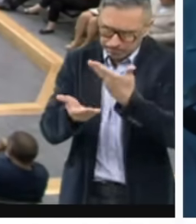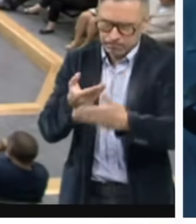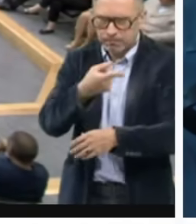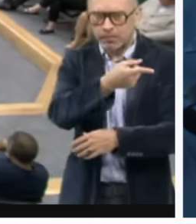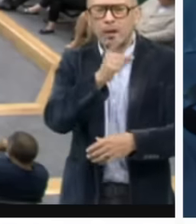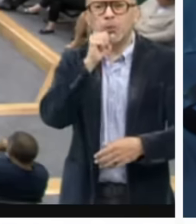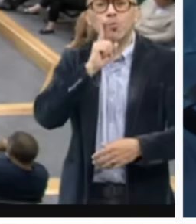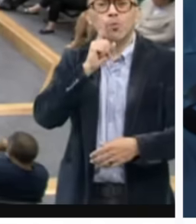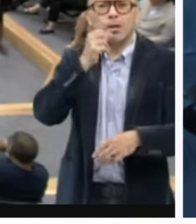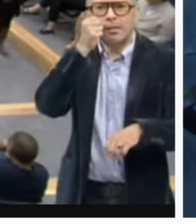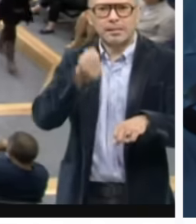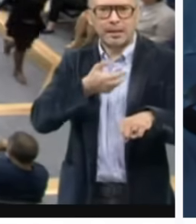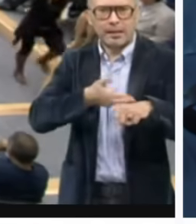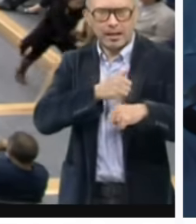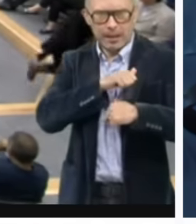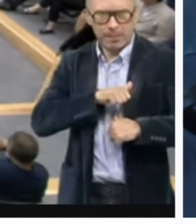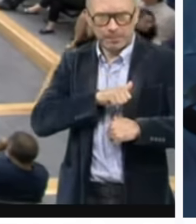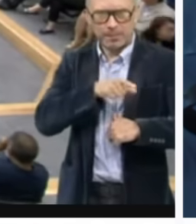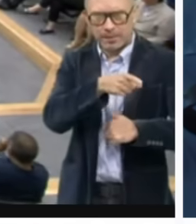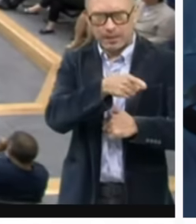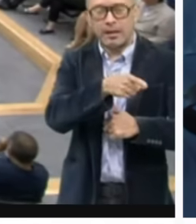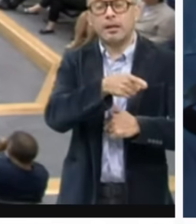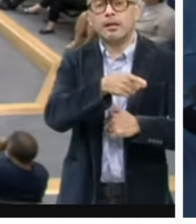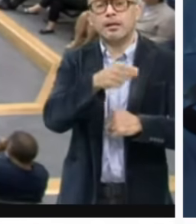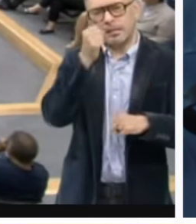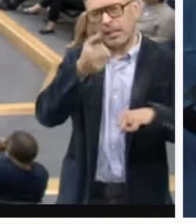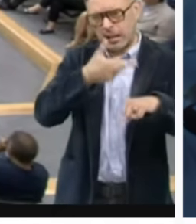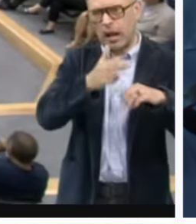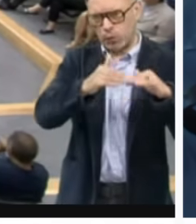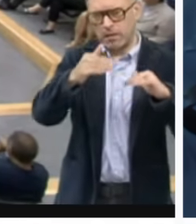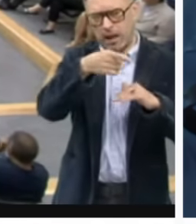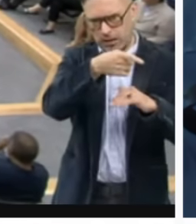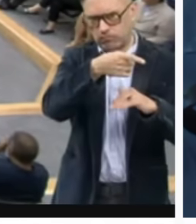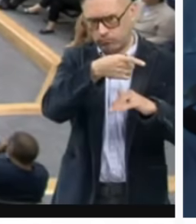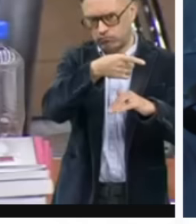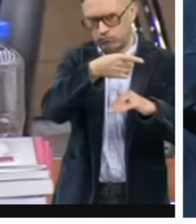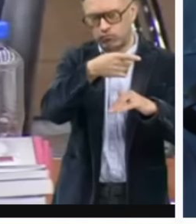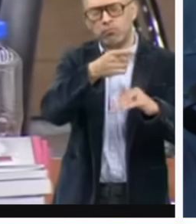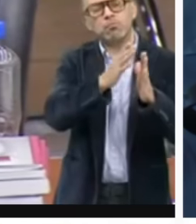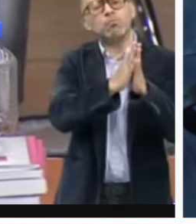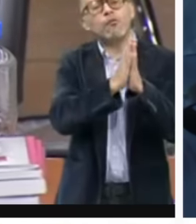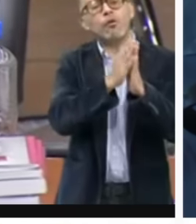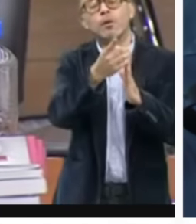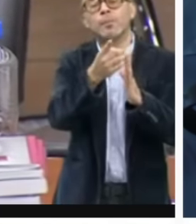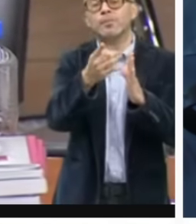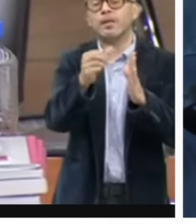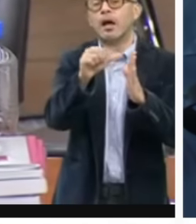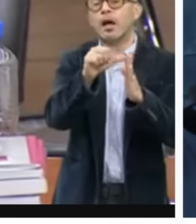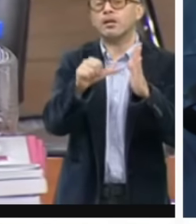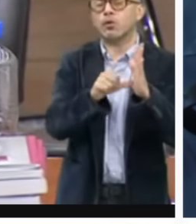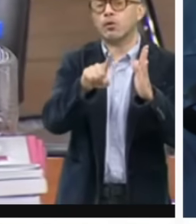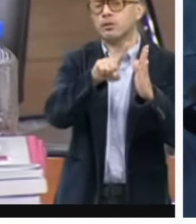encargada de despacho de la Secretaría Ejecutiva, si nos puede hacer favor de leer el artículo